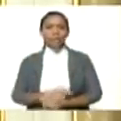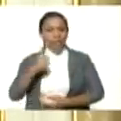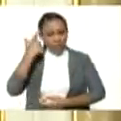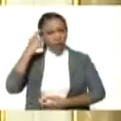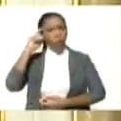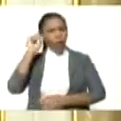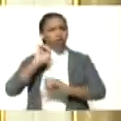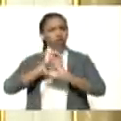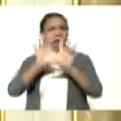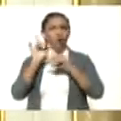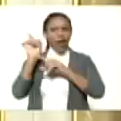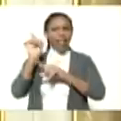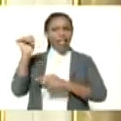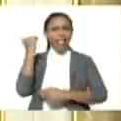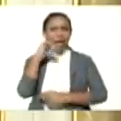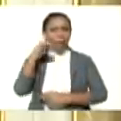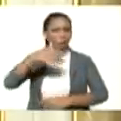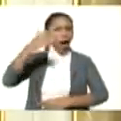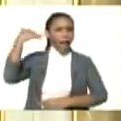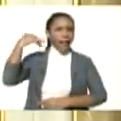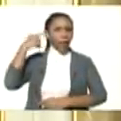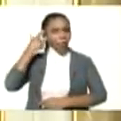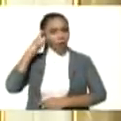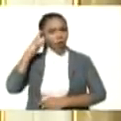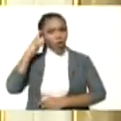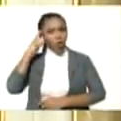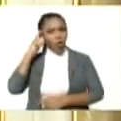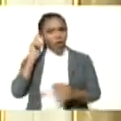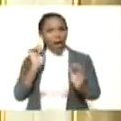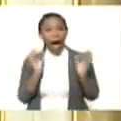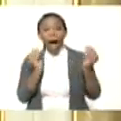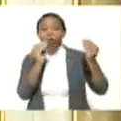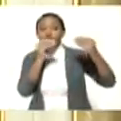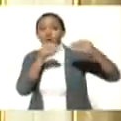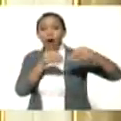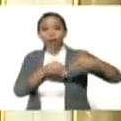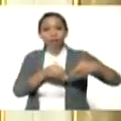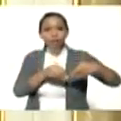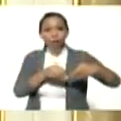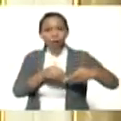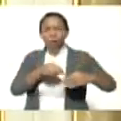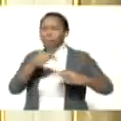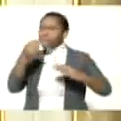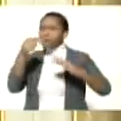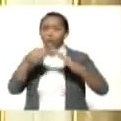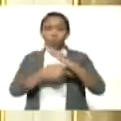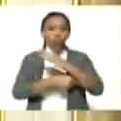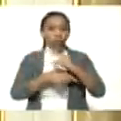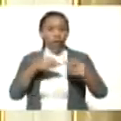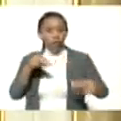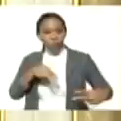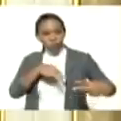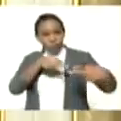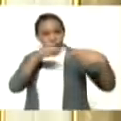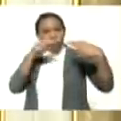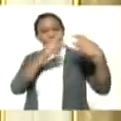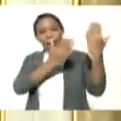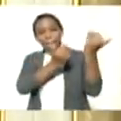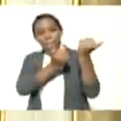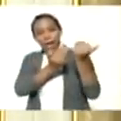Recuerdo clarito aquel sábado, con la complicidad más profunda de la mirada de